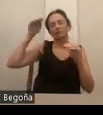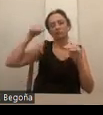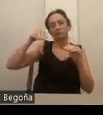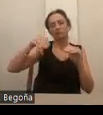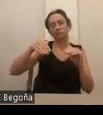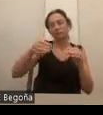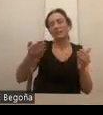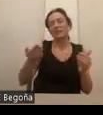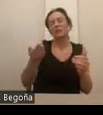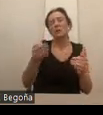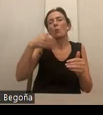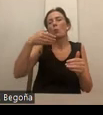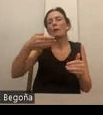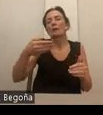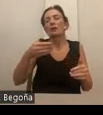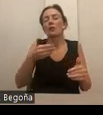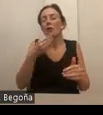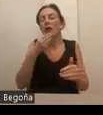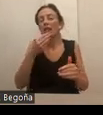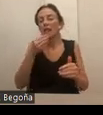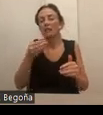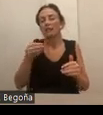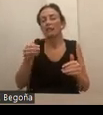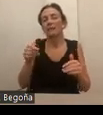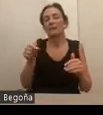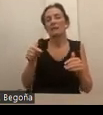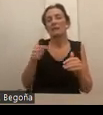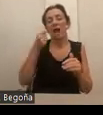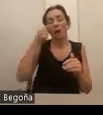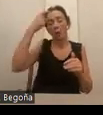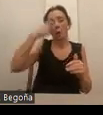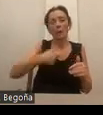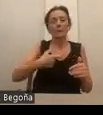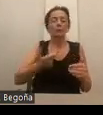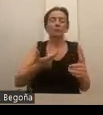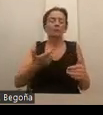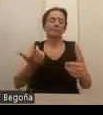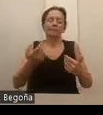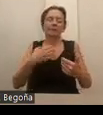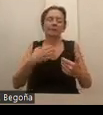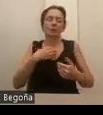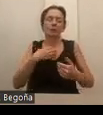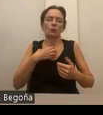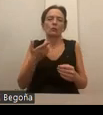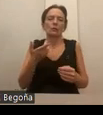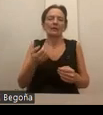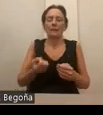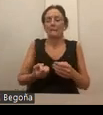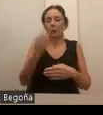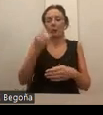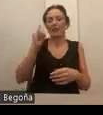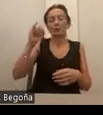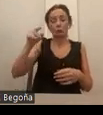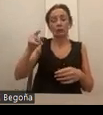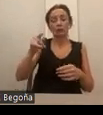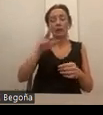es probable que llegue, un momento en el que el cuerpo no sea capaz de producir suficiente insulina y entonces tengamos que aportarla desde fuera.